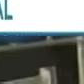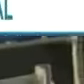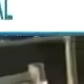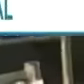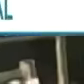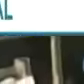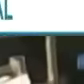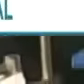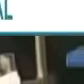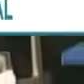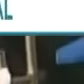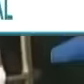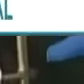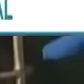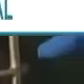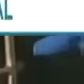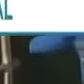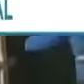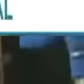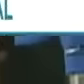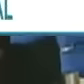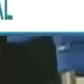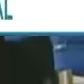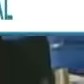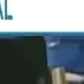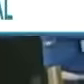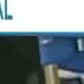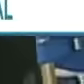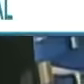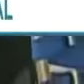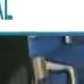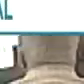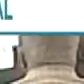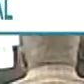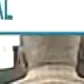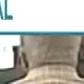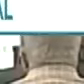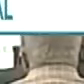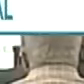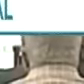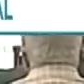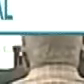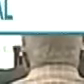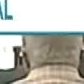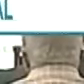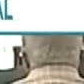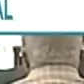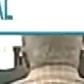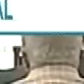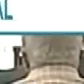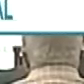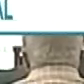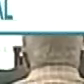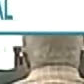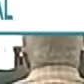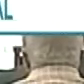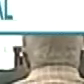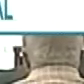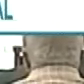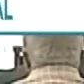visto nosotros los venezolanos. Por cierto, aquí en este mismo espacio se